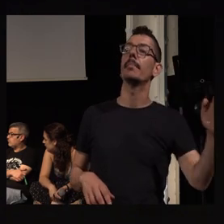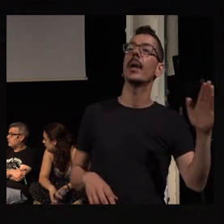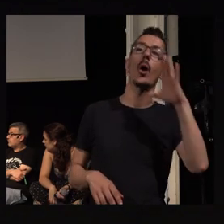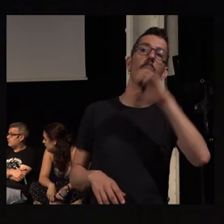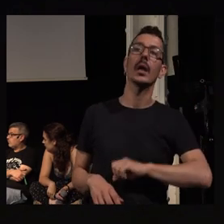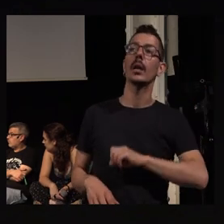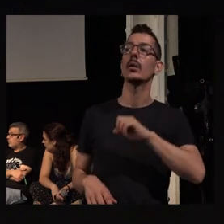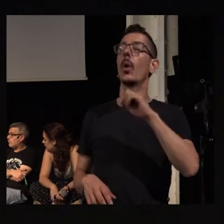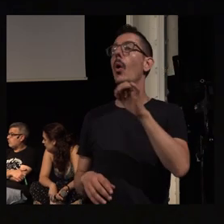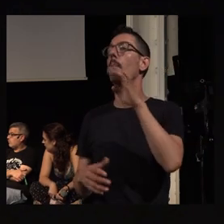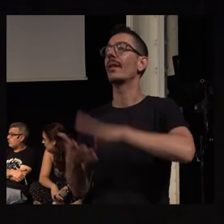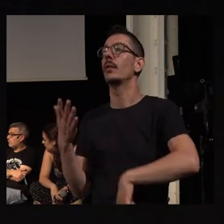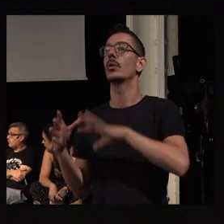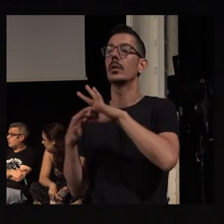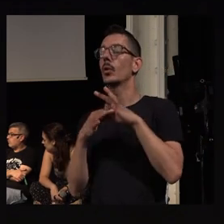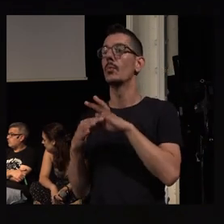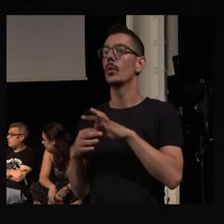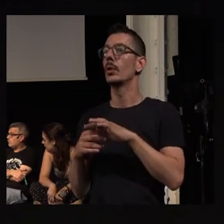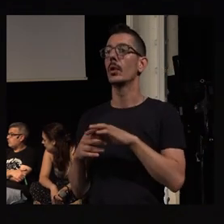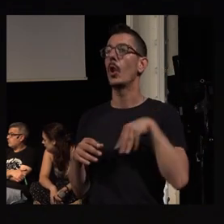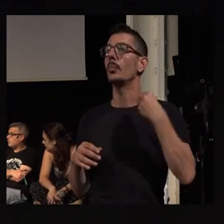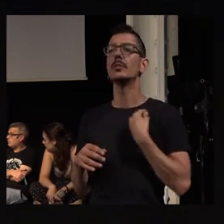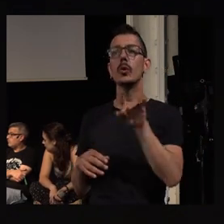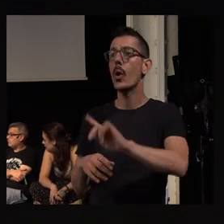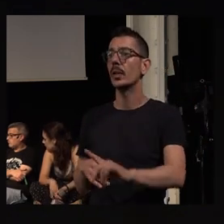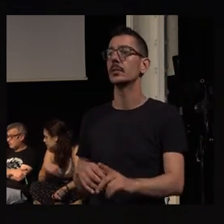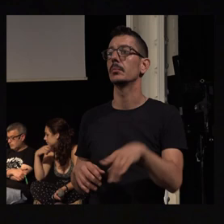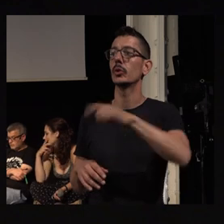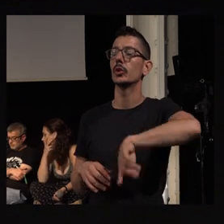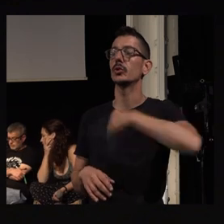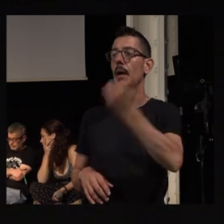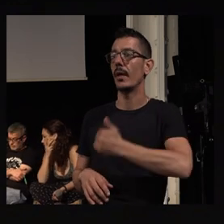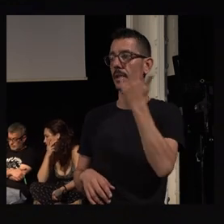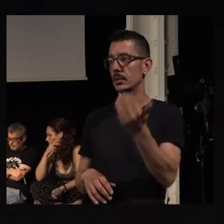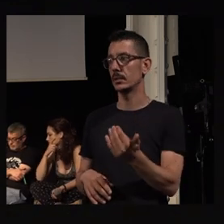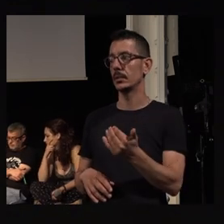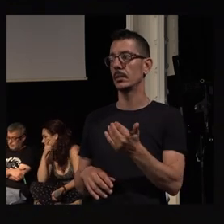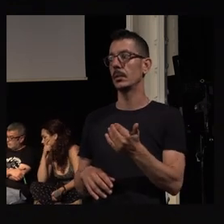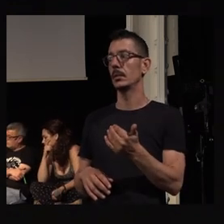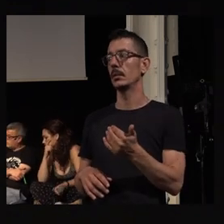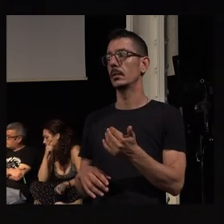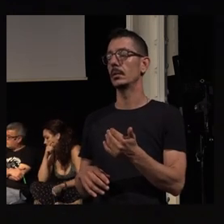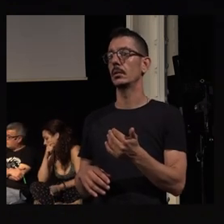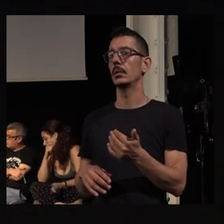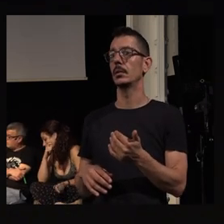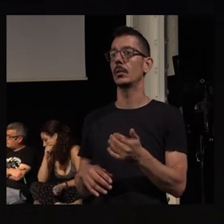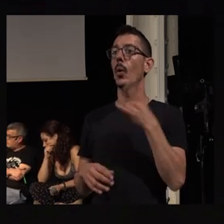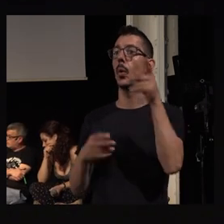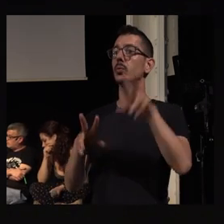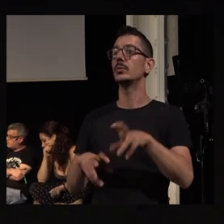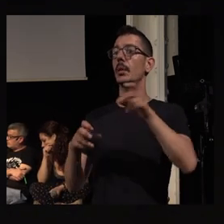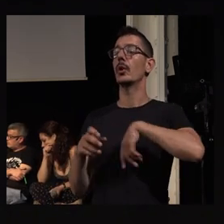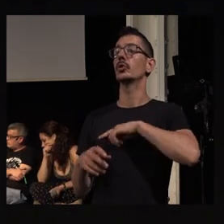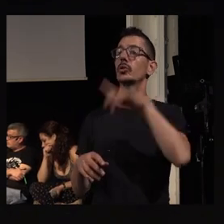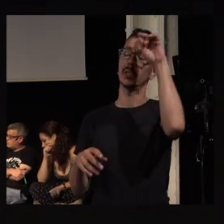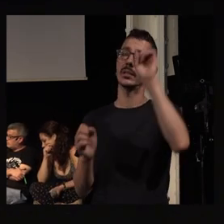esté Barcelona en Común, o que no es lo mismo, ya lo sabemos que no es lo mismo. Entonces, una de las cosas que nosotras